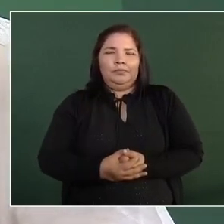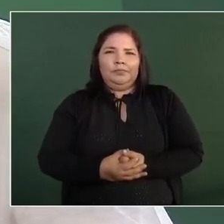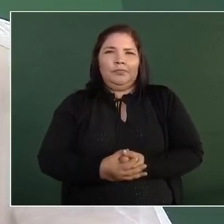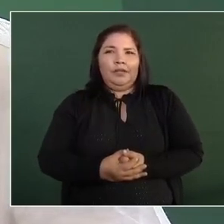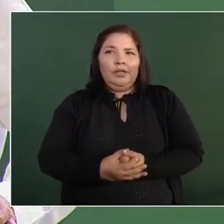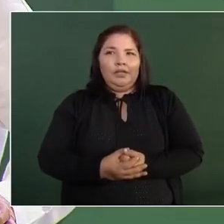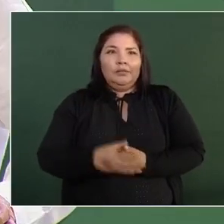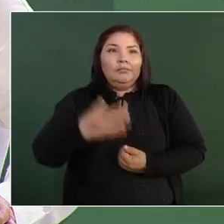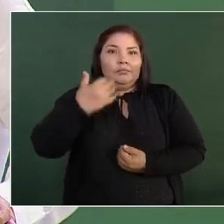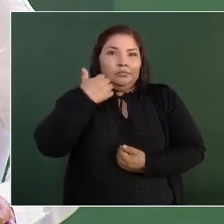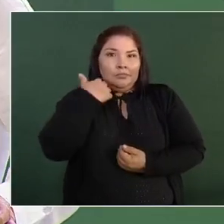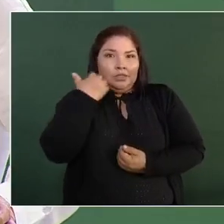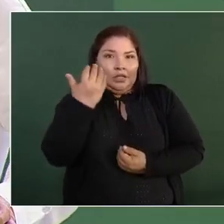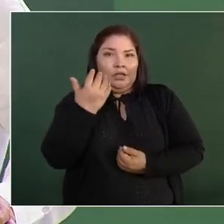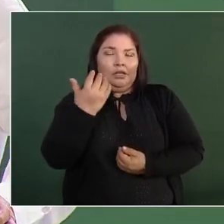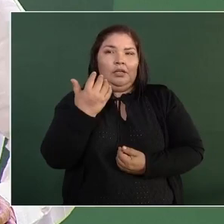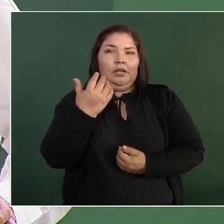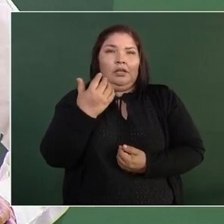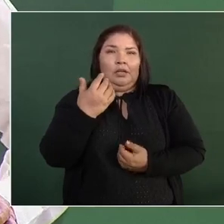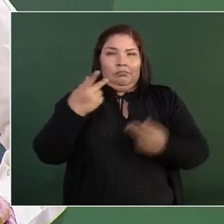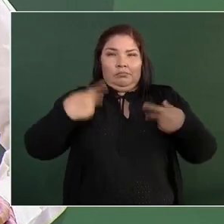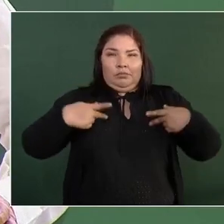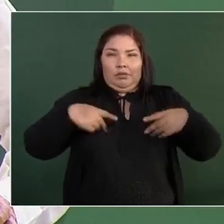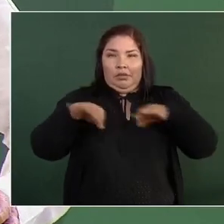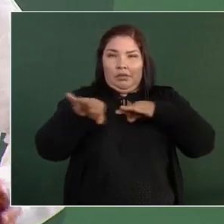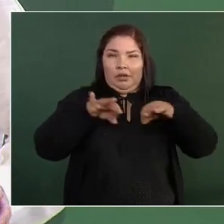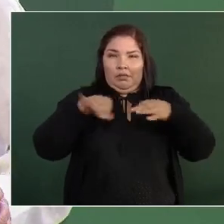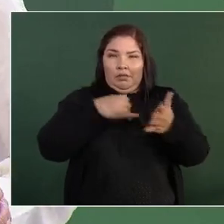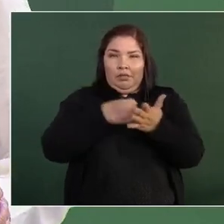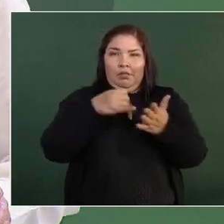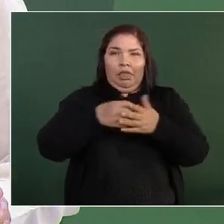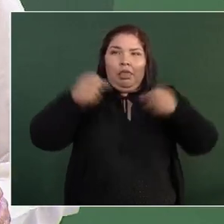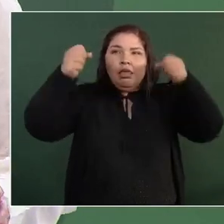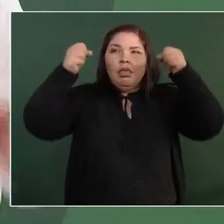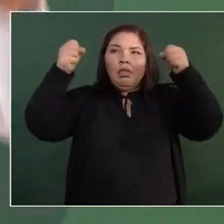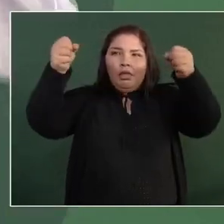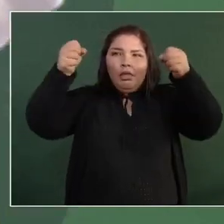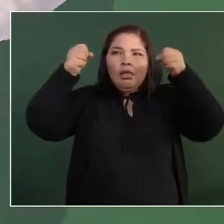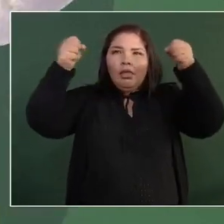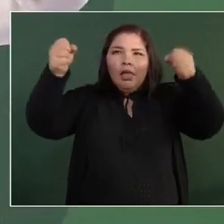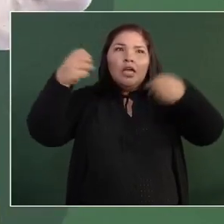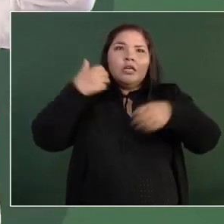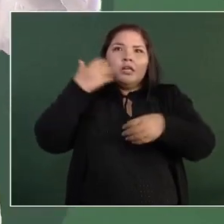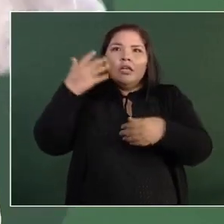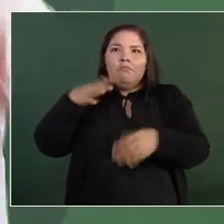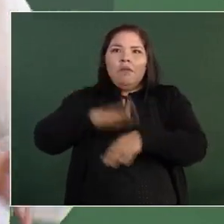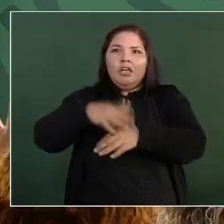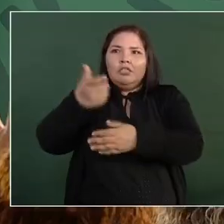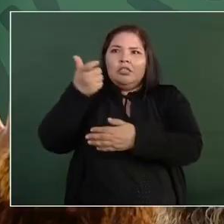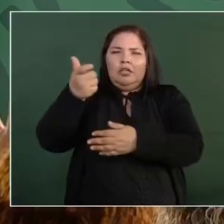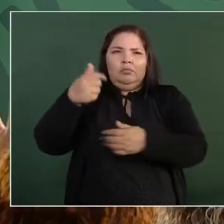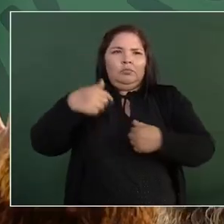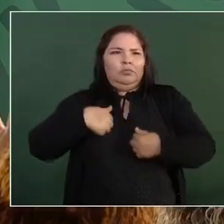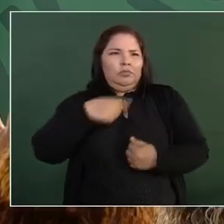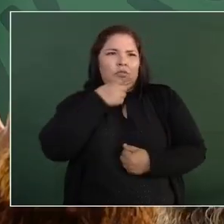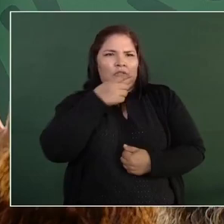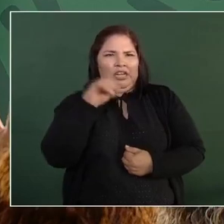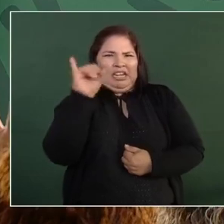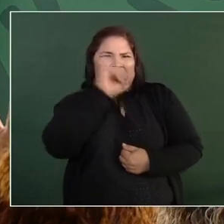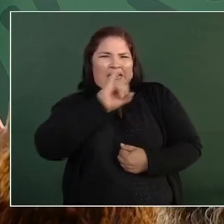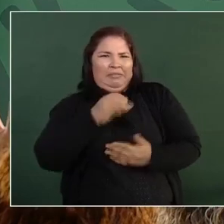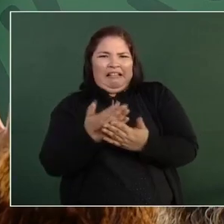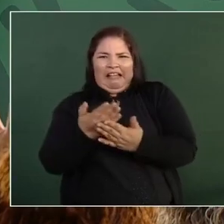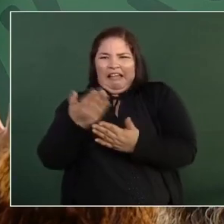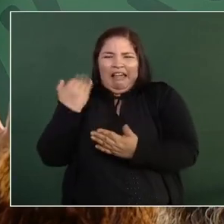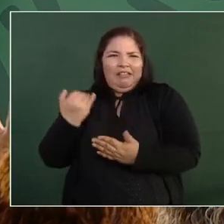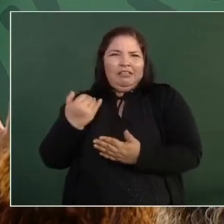Que querían ir a protestar para ver si en el presupuesto metían más dinero para agricultura. Le dije, nunca ha habido un presidente que le meta tanto a la